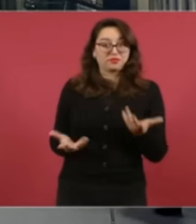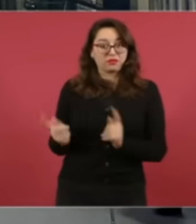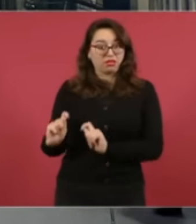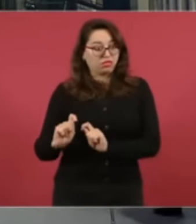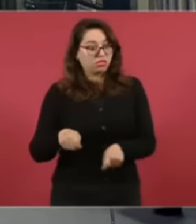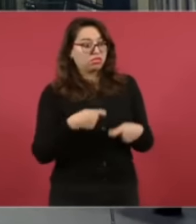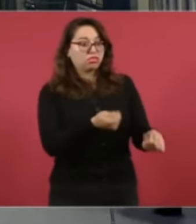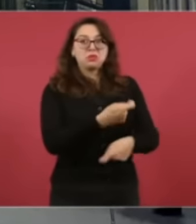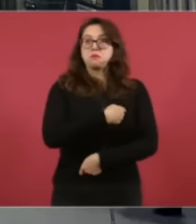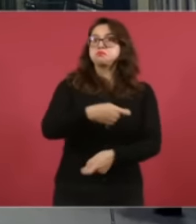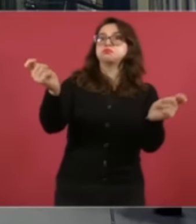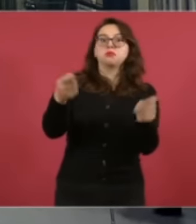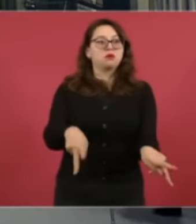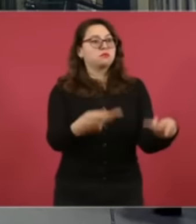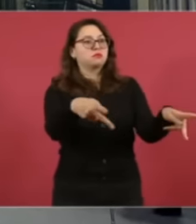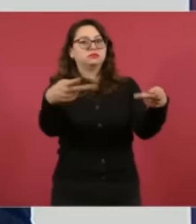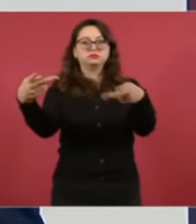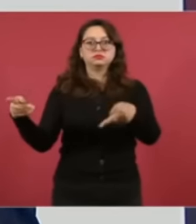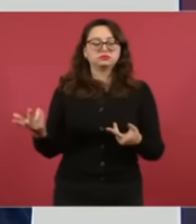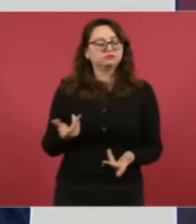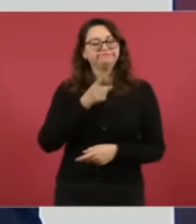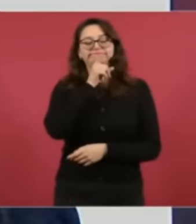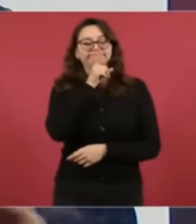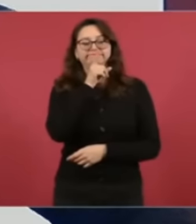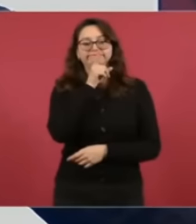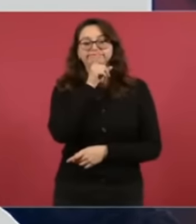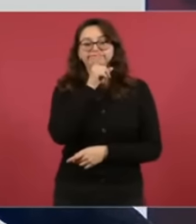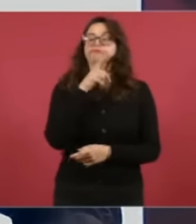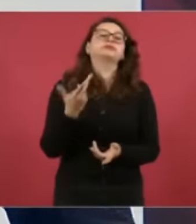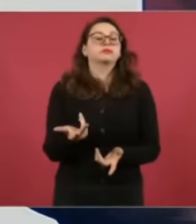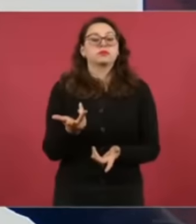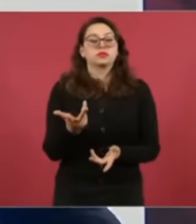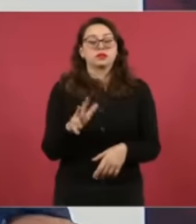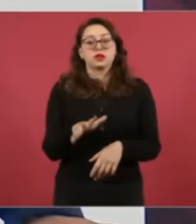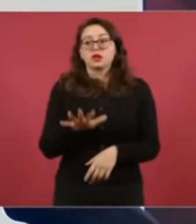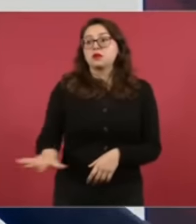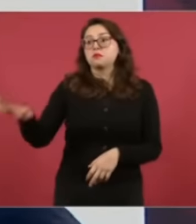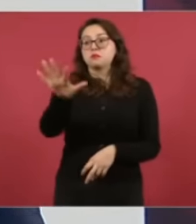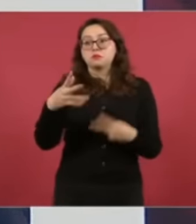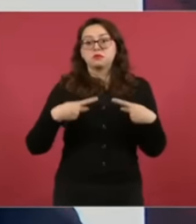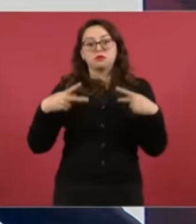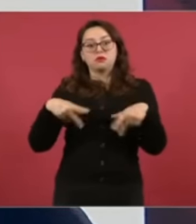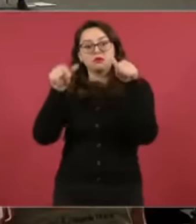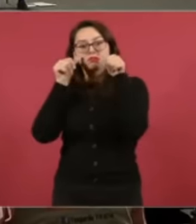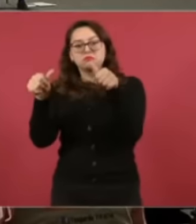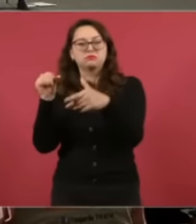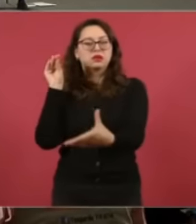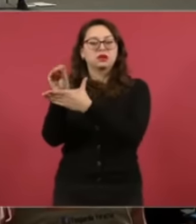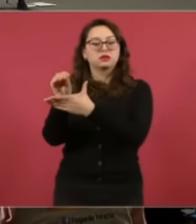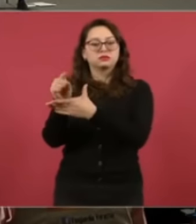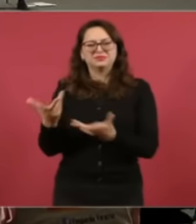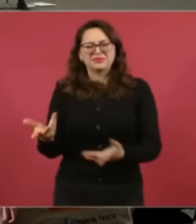México, porque el pueblo no contaba. Por eso lo público se fue haciendo a un